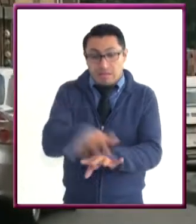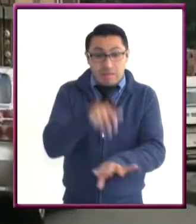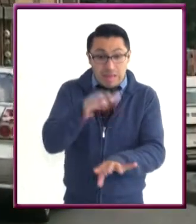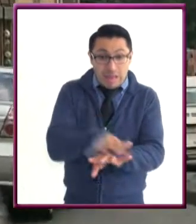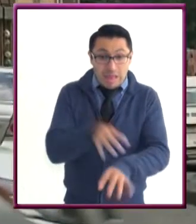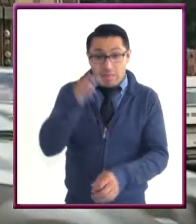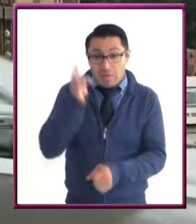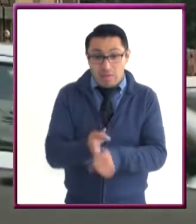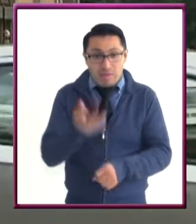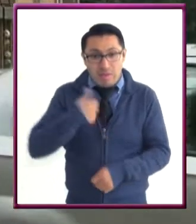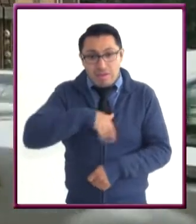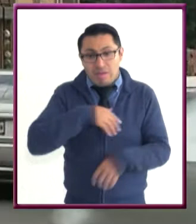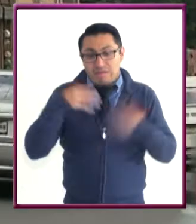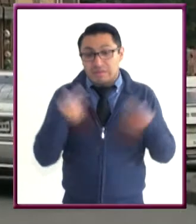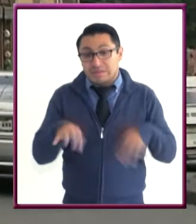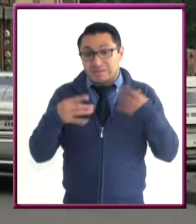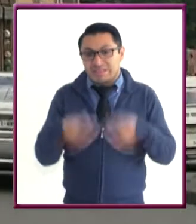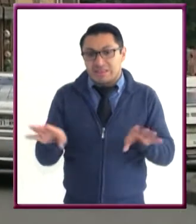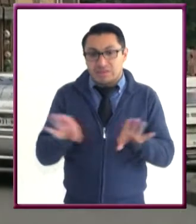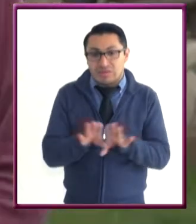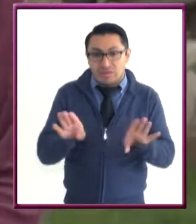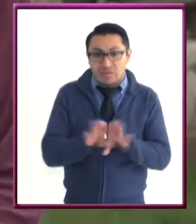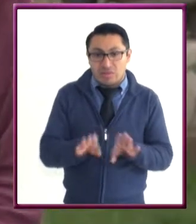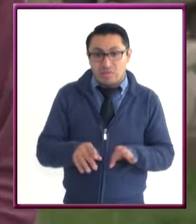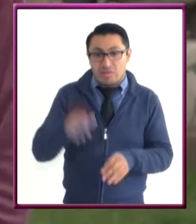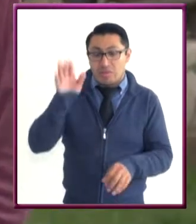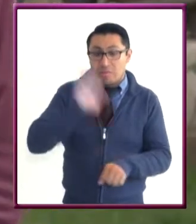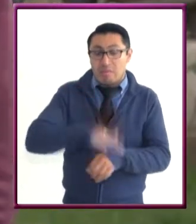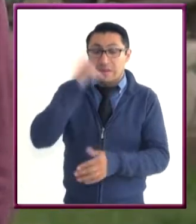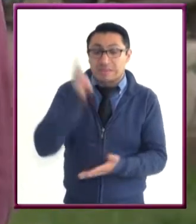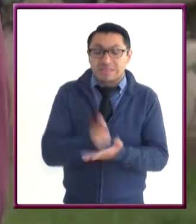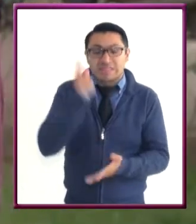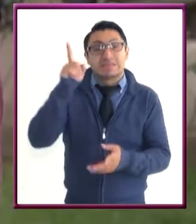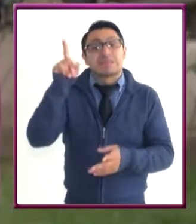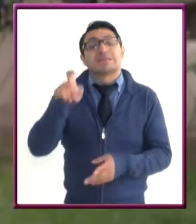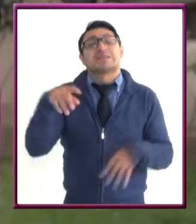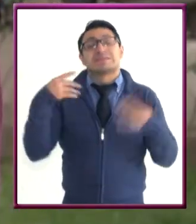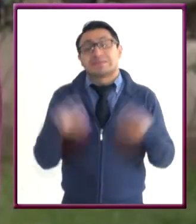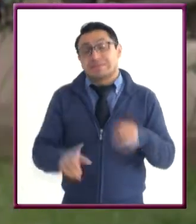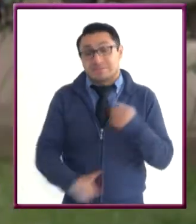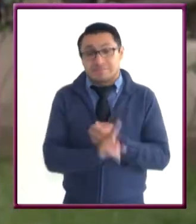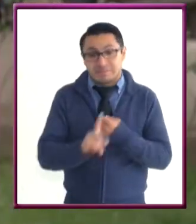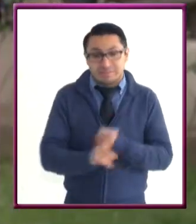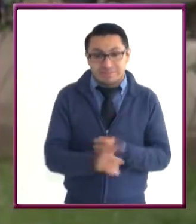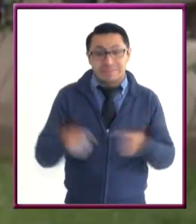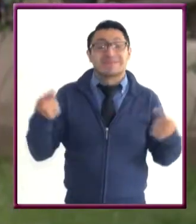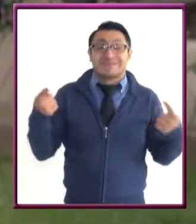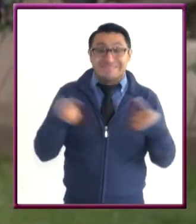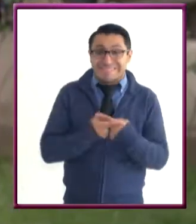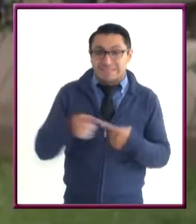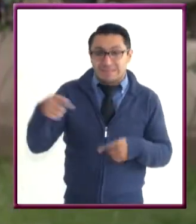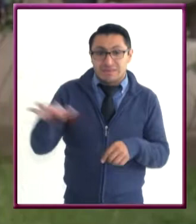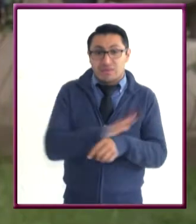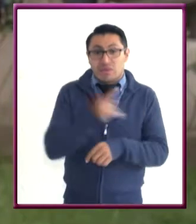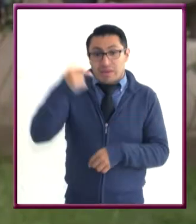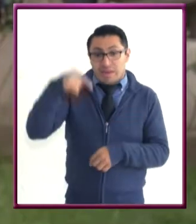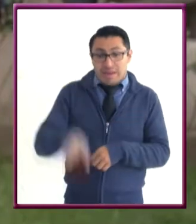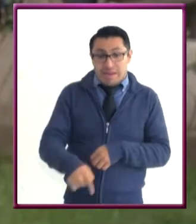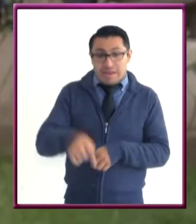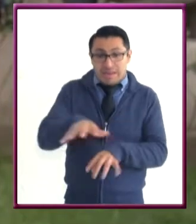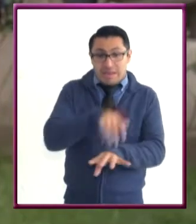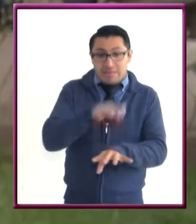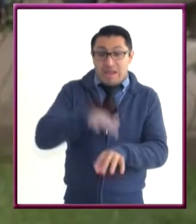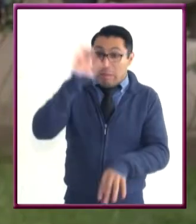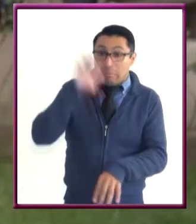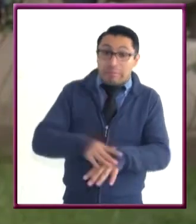Tlalpan, donde estamos ahorita, toda esta bandita es donde más grave se vive el problema del agua. Y es muy irónico porque aquí en Tlalpan, por ejemplo, pues